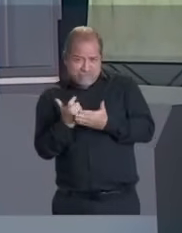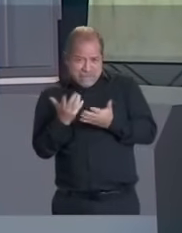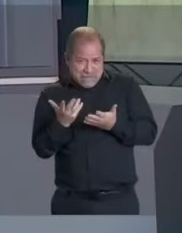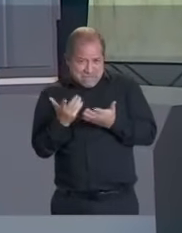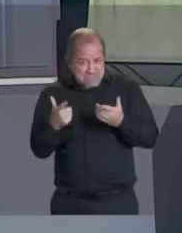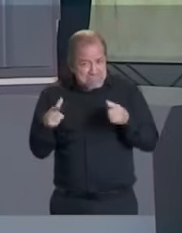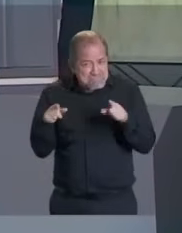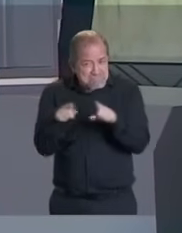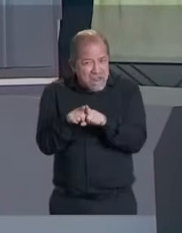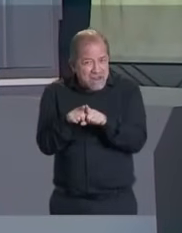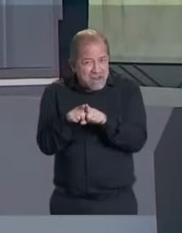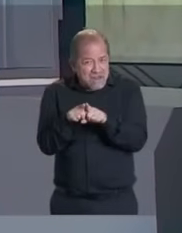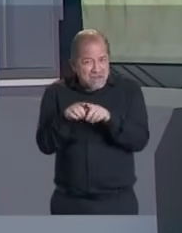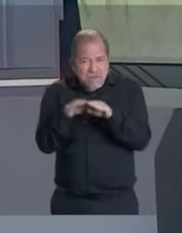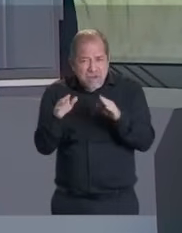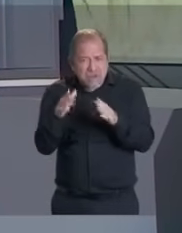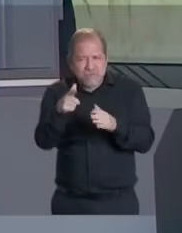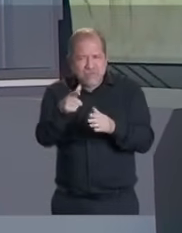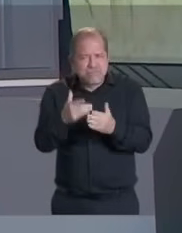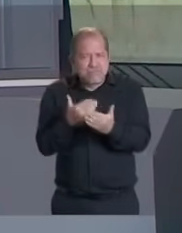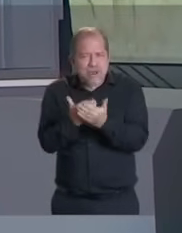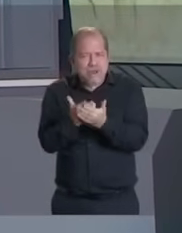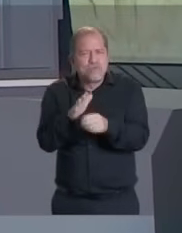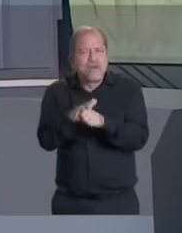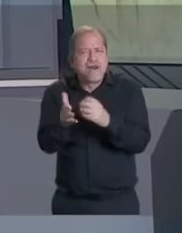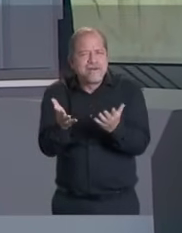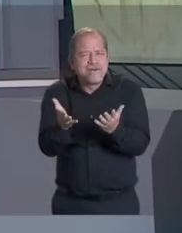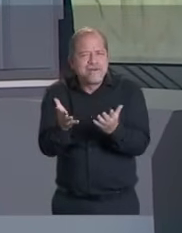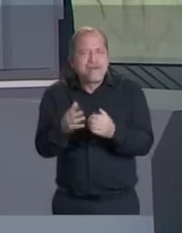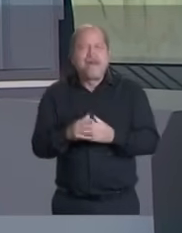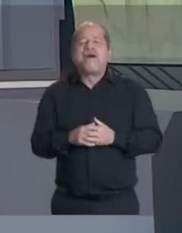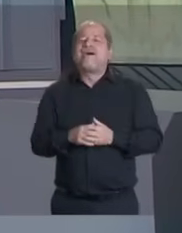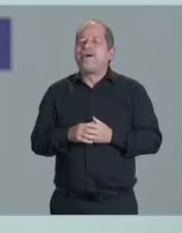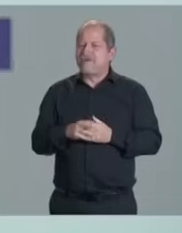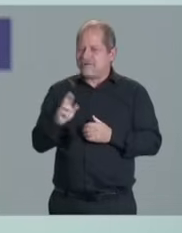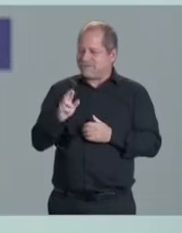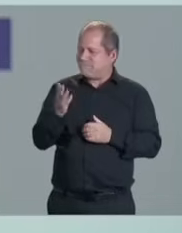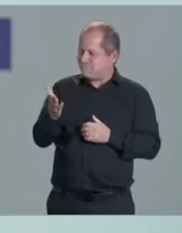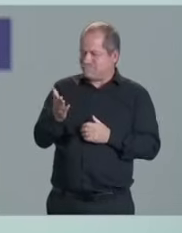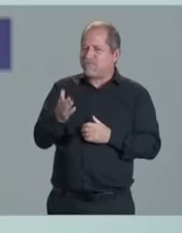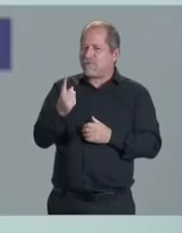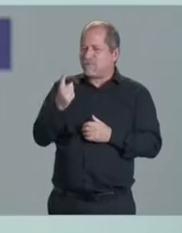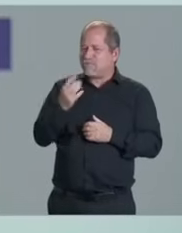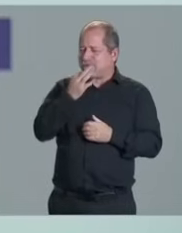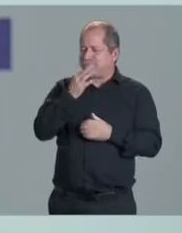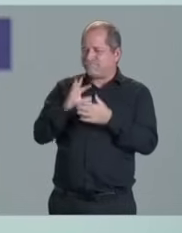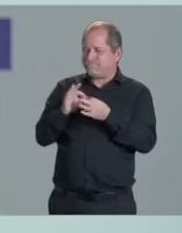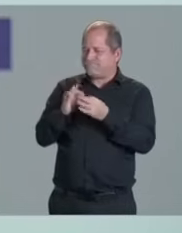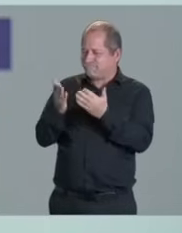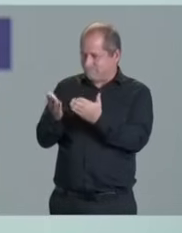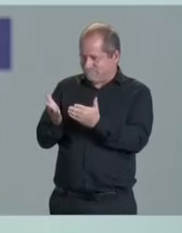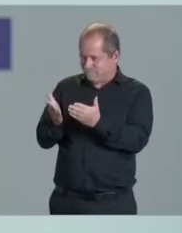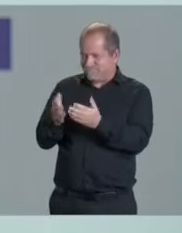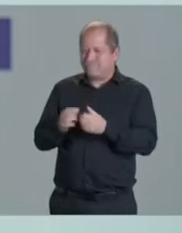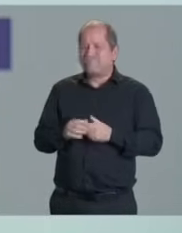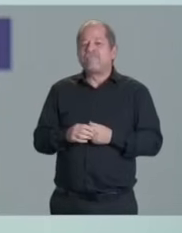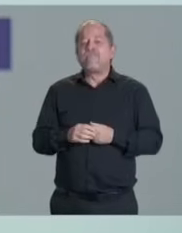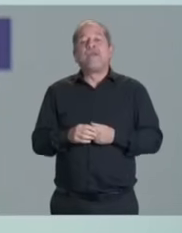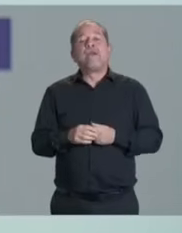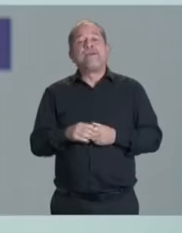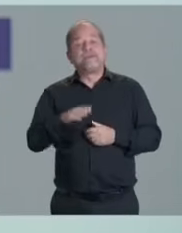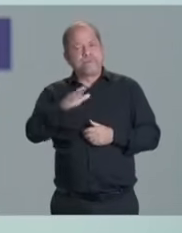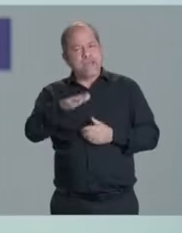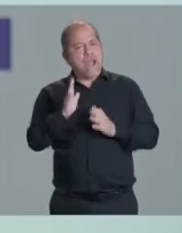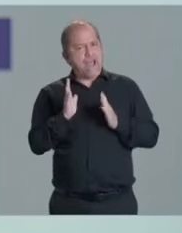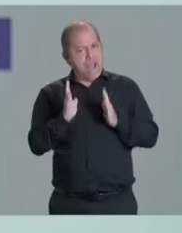Candidata Xochitl Gálvez tiene 1 minuto para responder a la ciudadana. Jocelyn, ya hay una ley que permite que tú ganes lo mismo que un hombre,